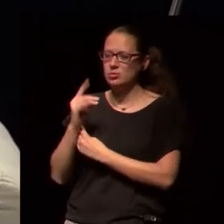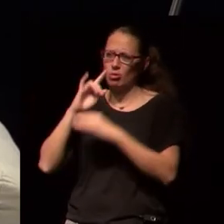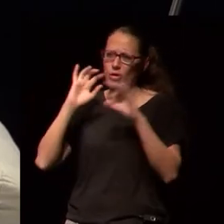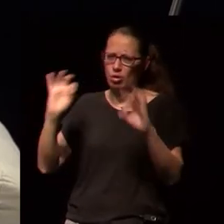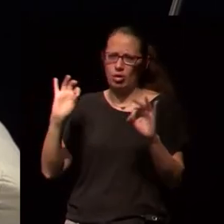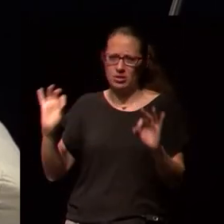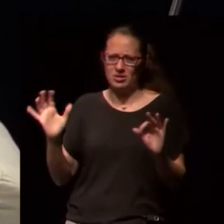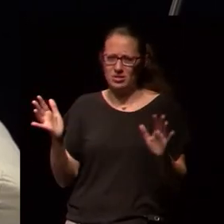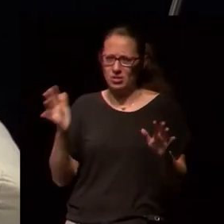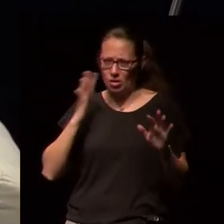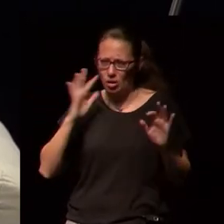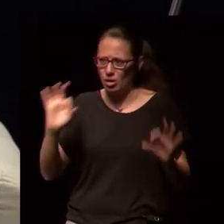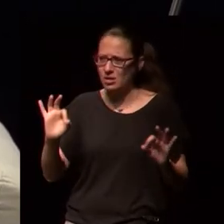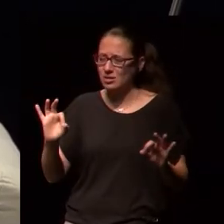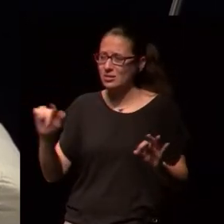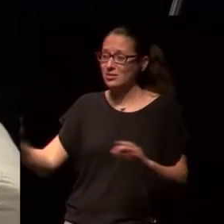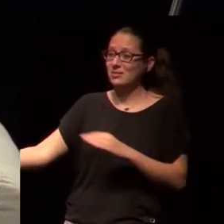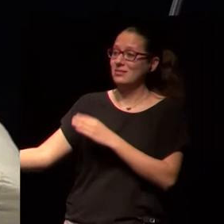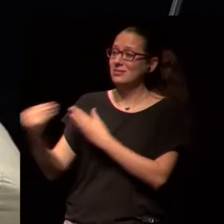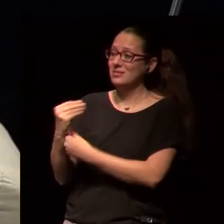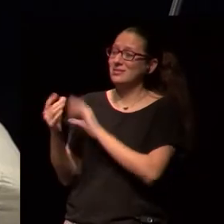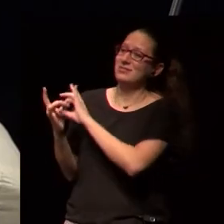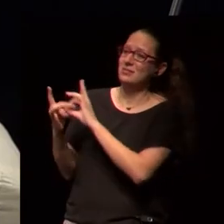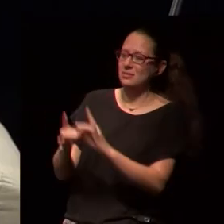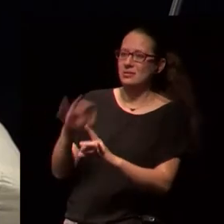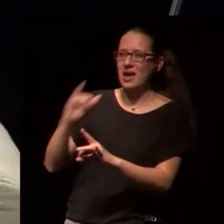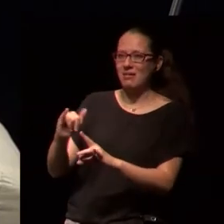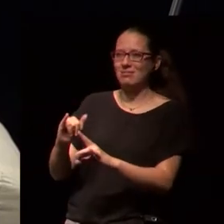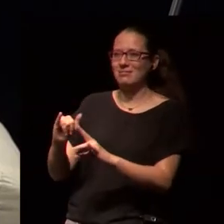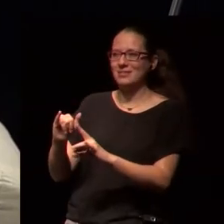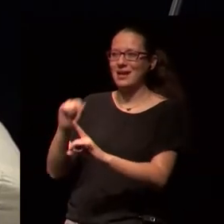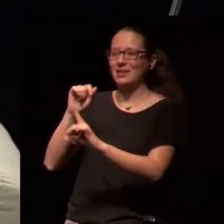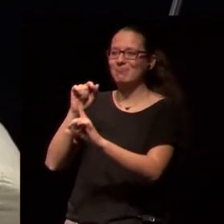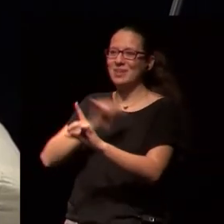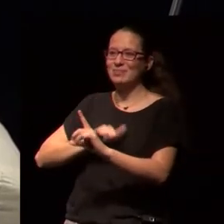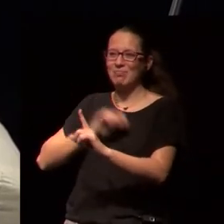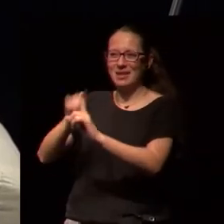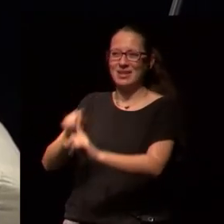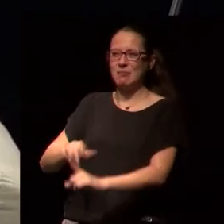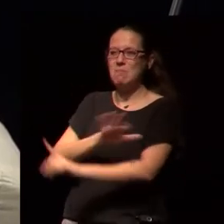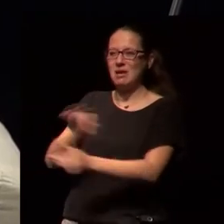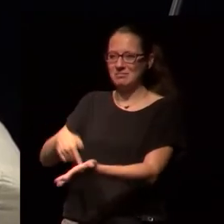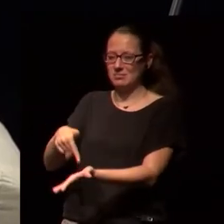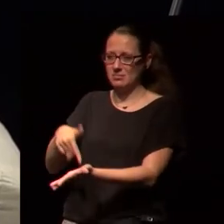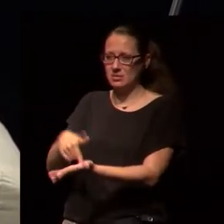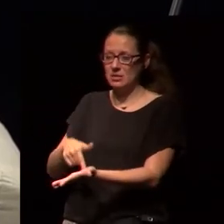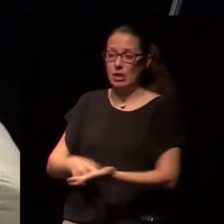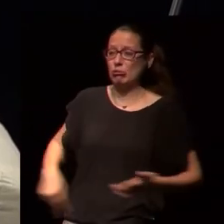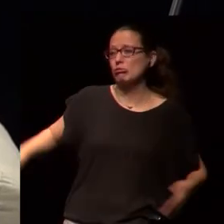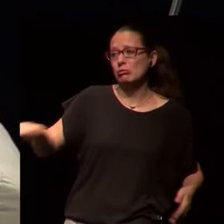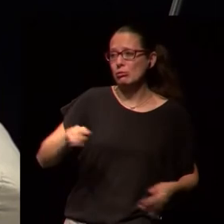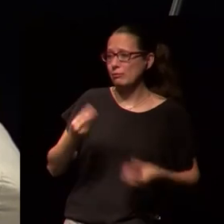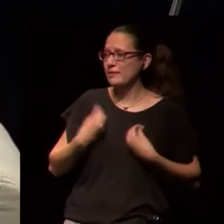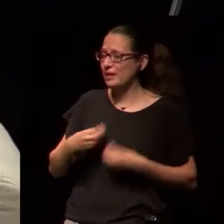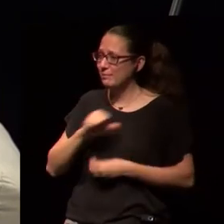por supuesto, que viene acompañada de expectativas y de exigencias. Y todos nosotros, en nuestras vidas